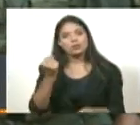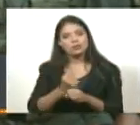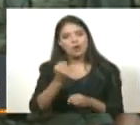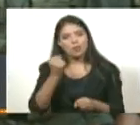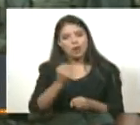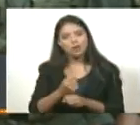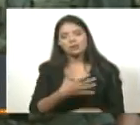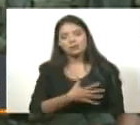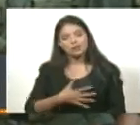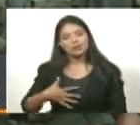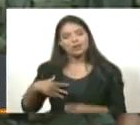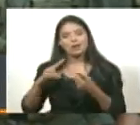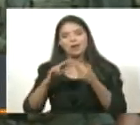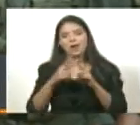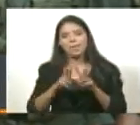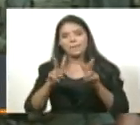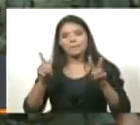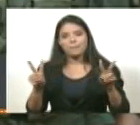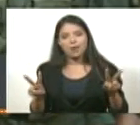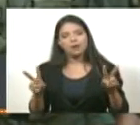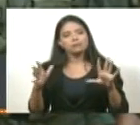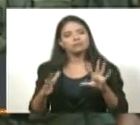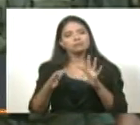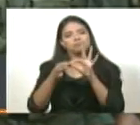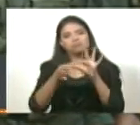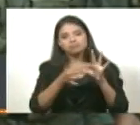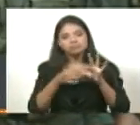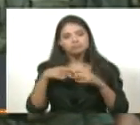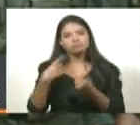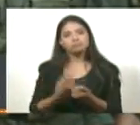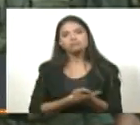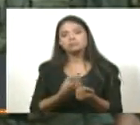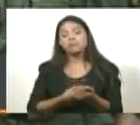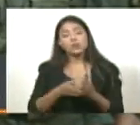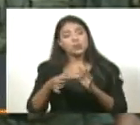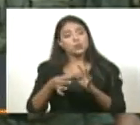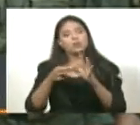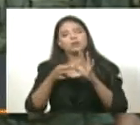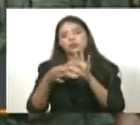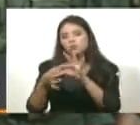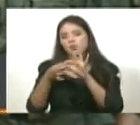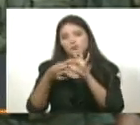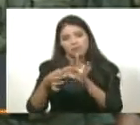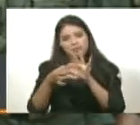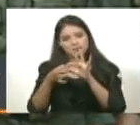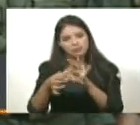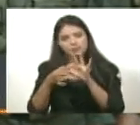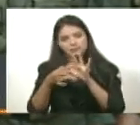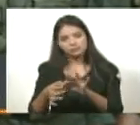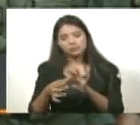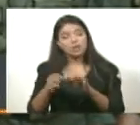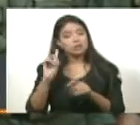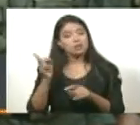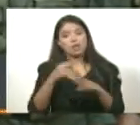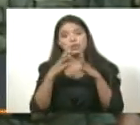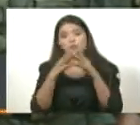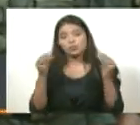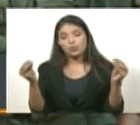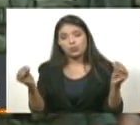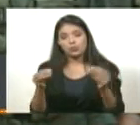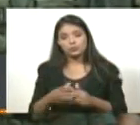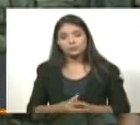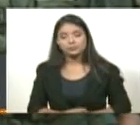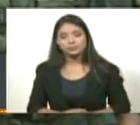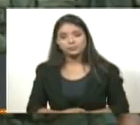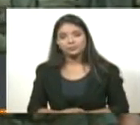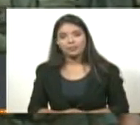al que quiere la paz, al que quiere la hermandad, al que quiere armarse de solidaridad entre nuestros hermanos y hermanas.